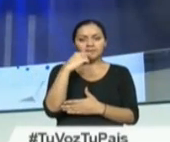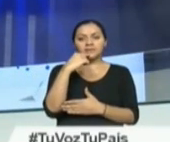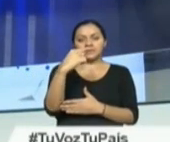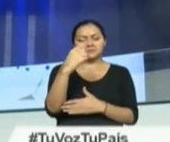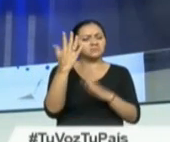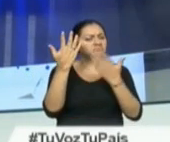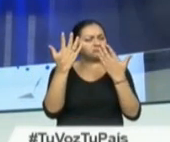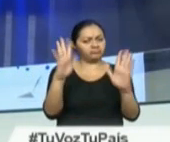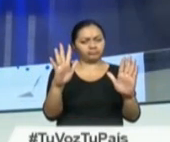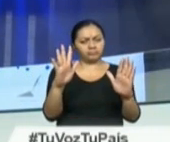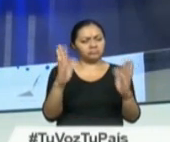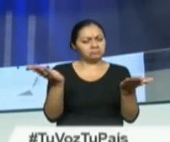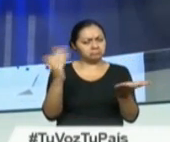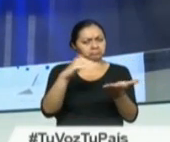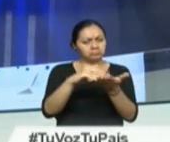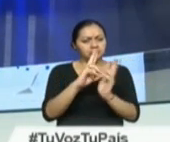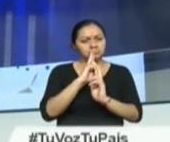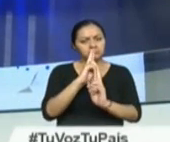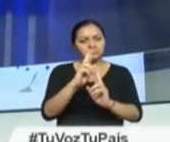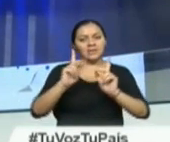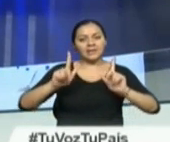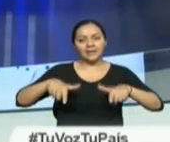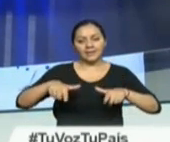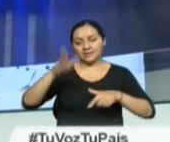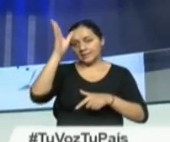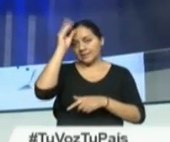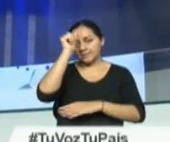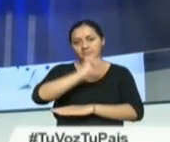del binomio Lenín Moreno y Jorge Glass con el